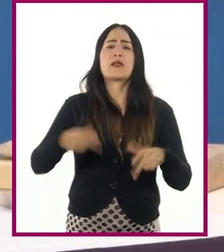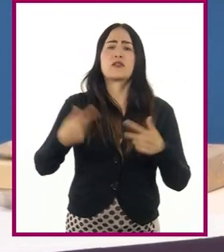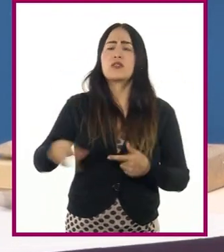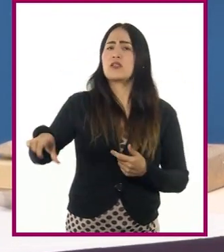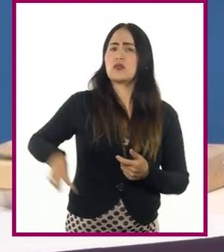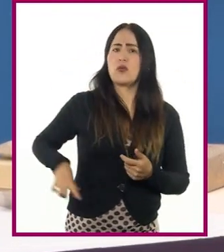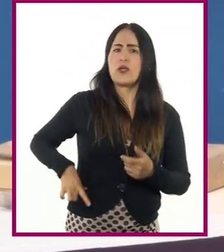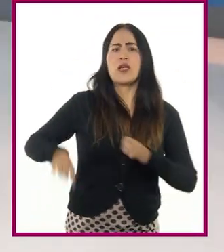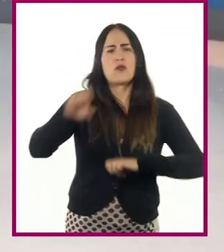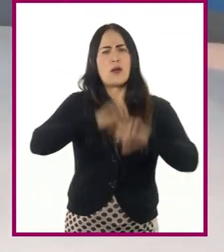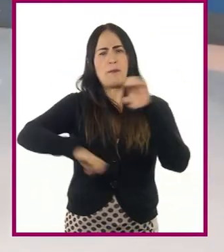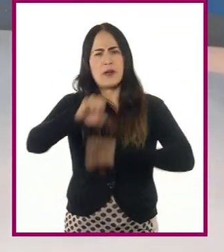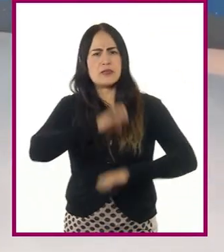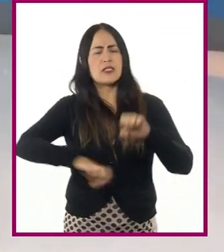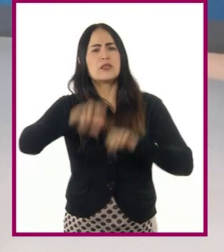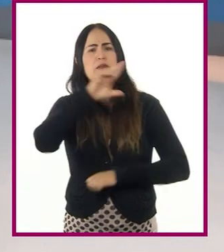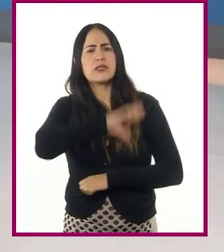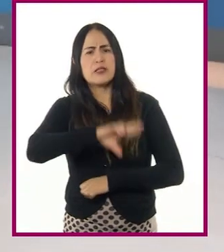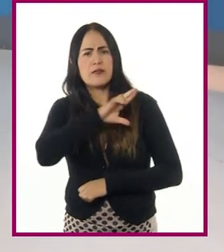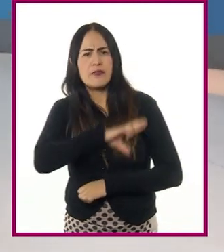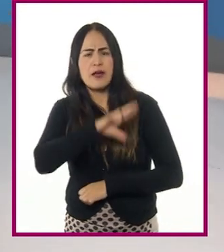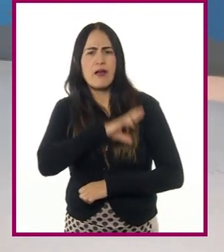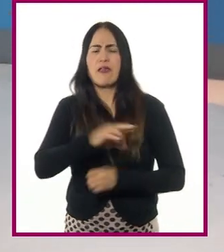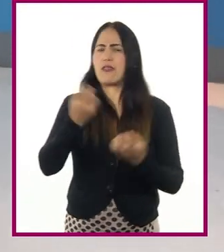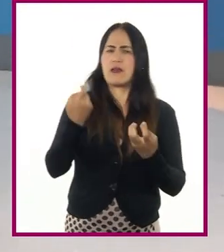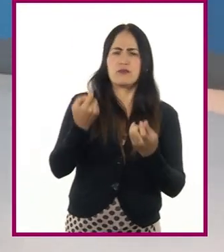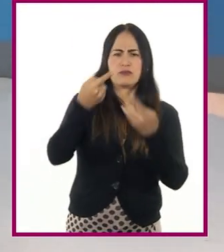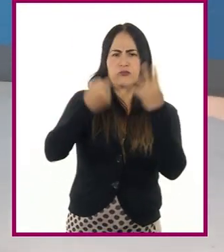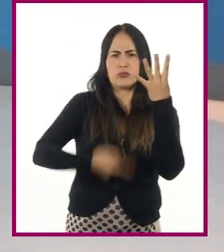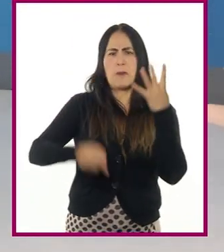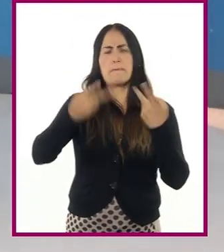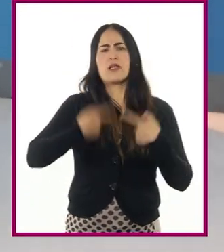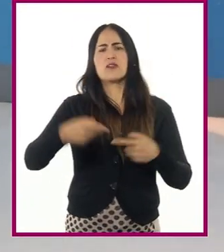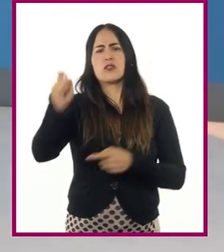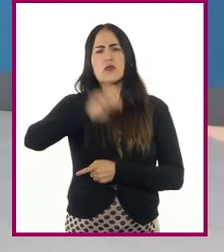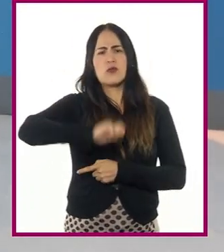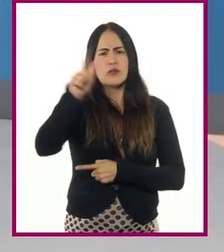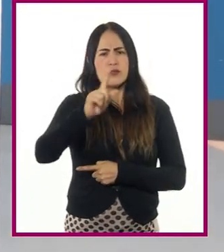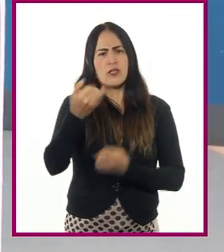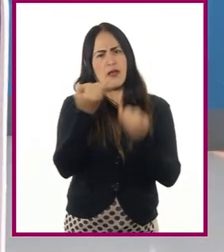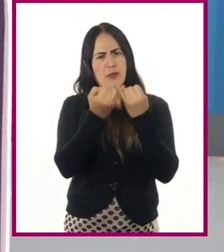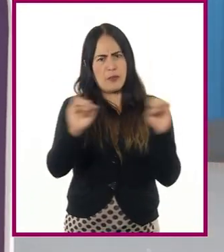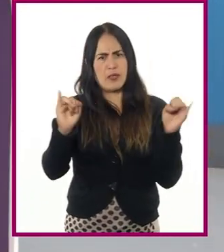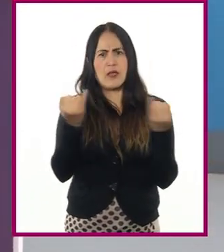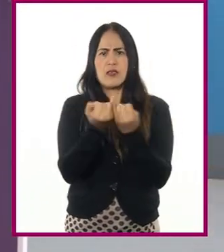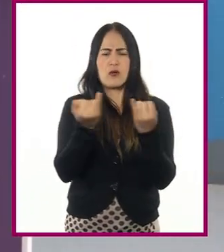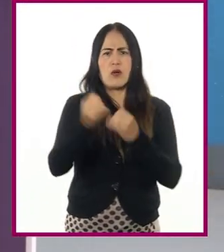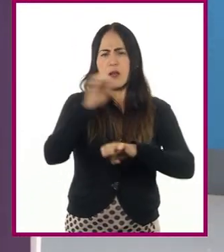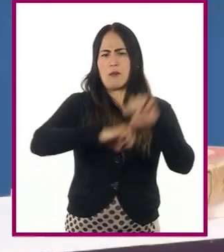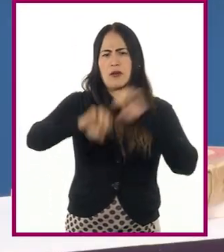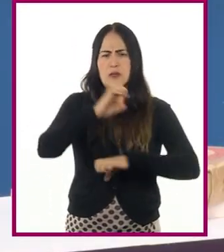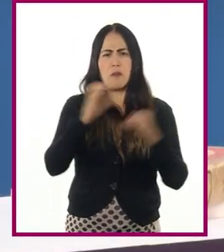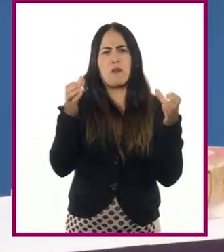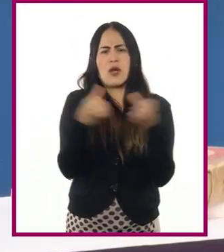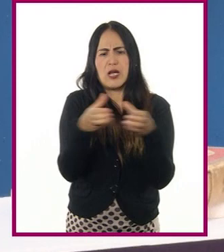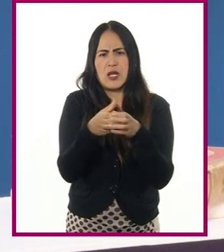de empresas privadas, de burócratas, profesionistas independientes y pequeños